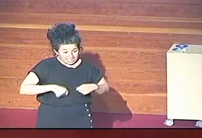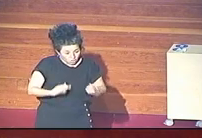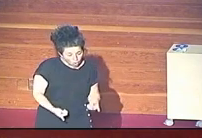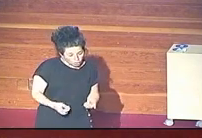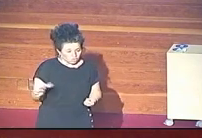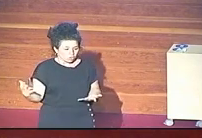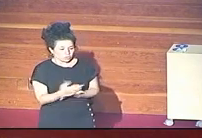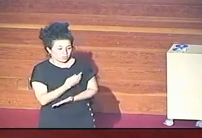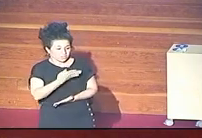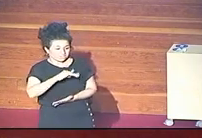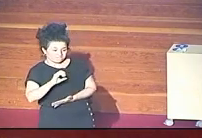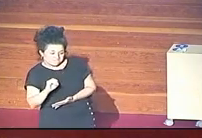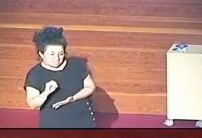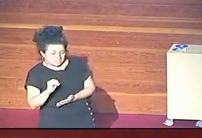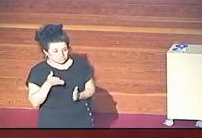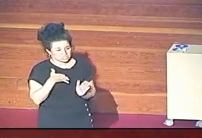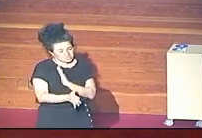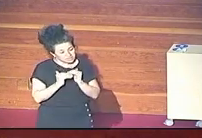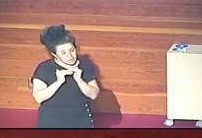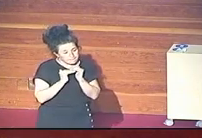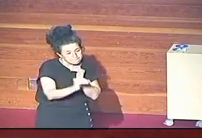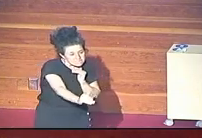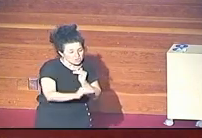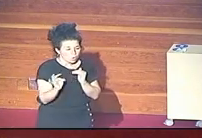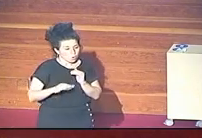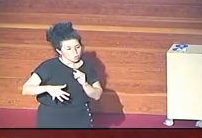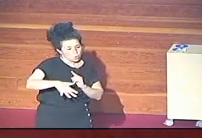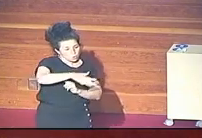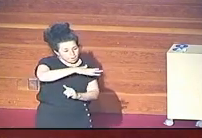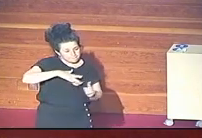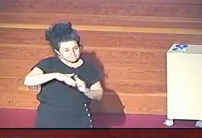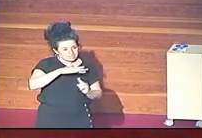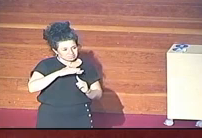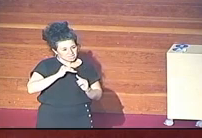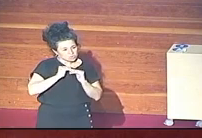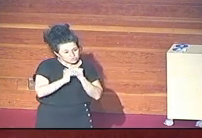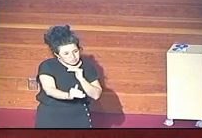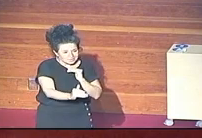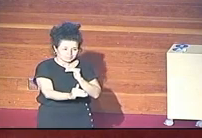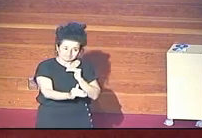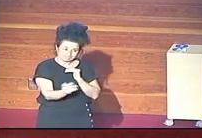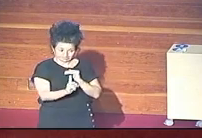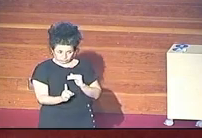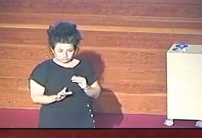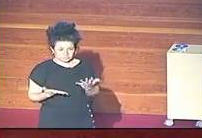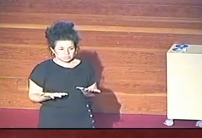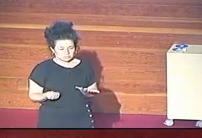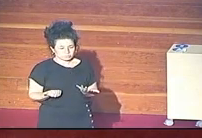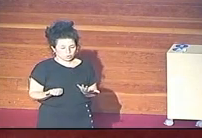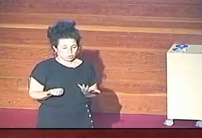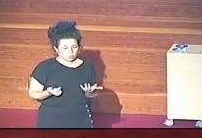es sostenible o medio ambientalmente sostenible entonces bueno pues dentro de la